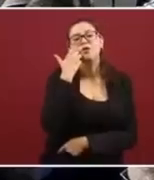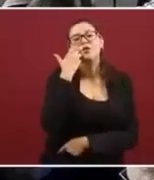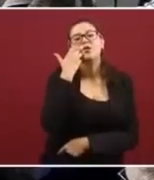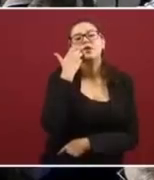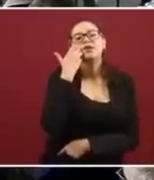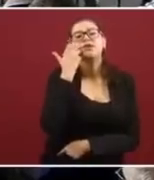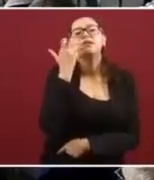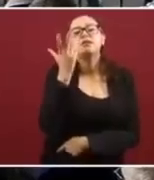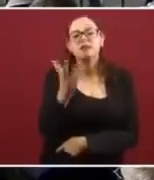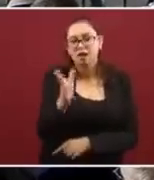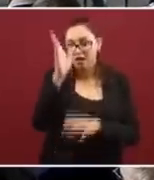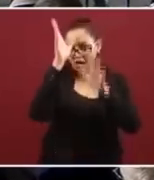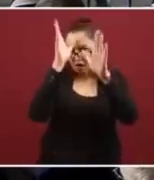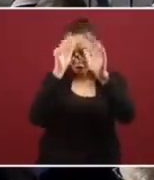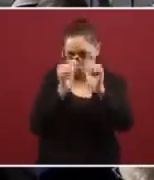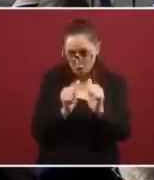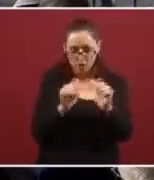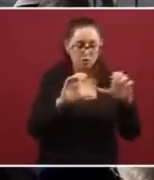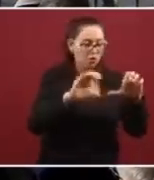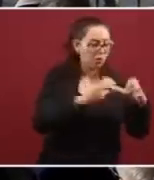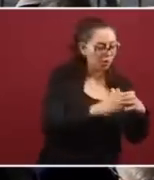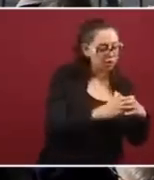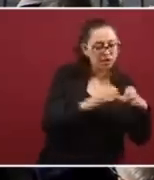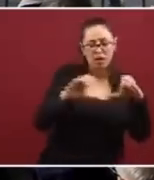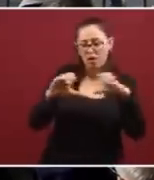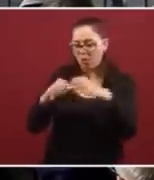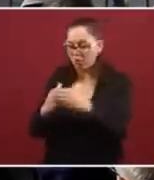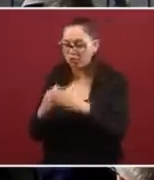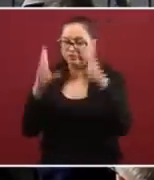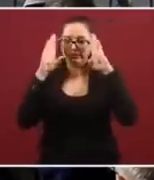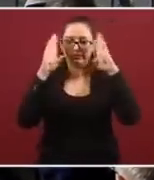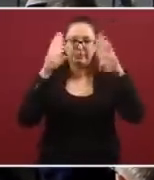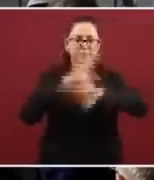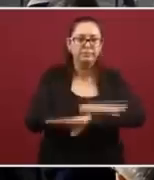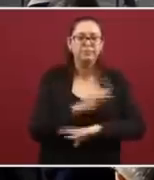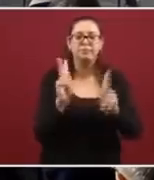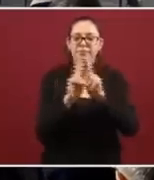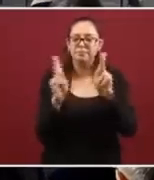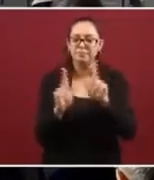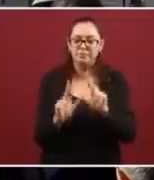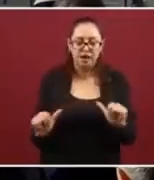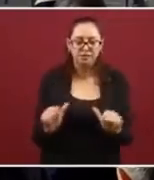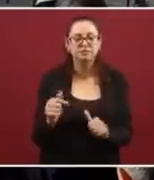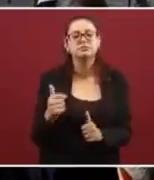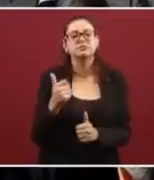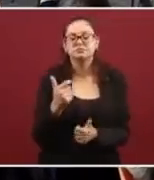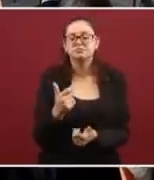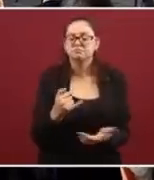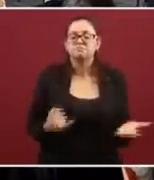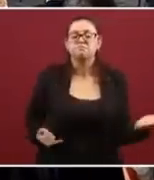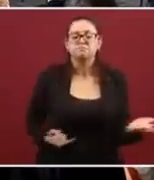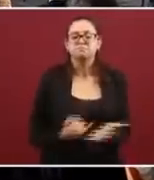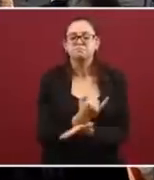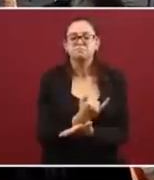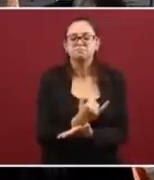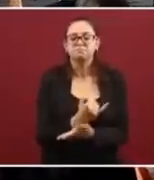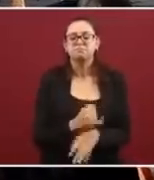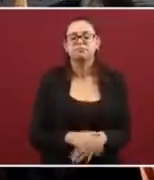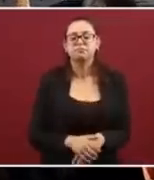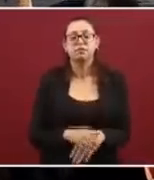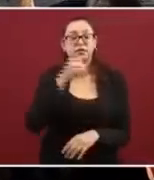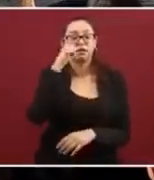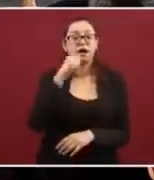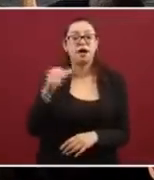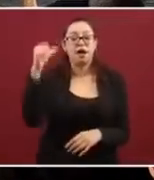comunidades para llegar a un acuerdo de paz y reconciliación ha sido determinante el día de ayer se suscribió